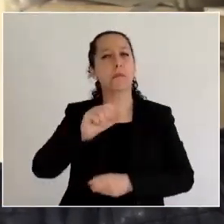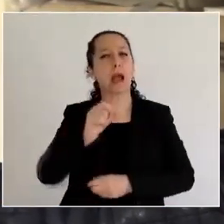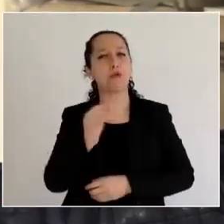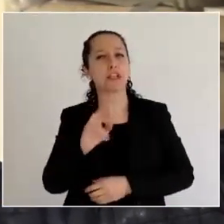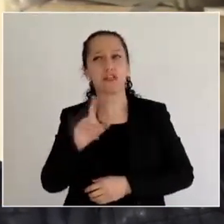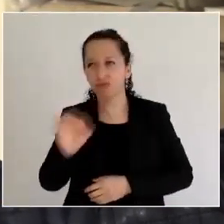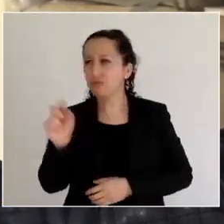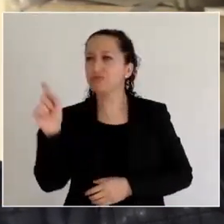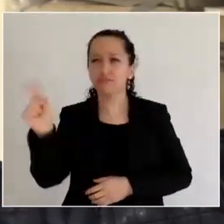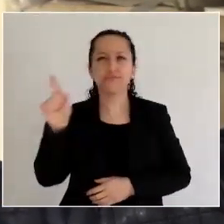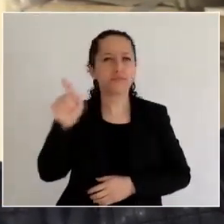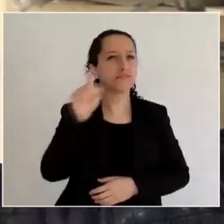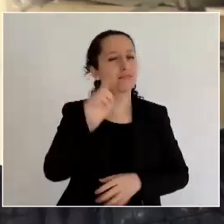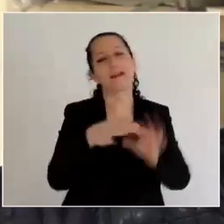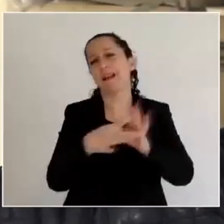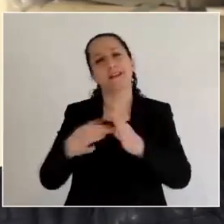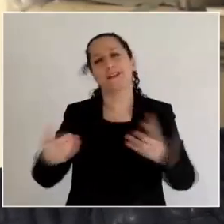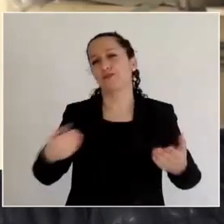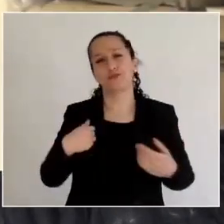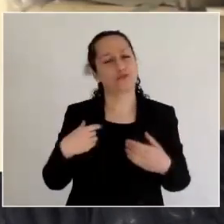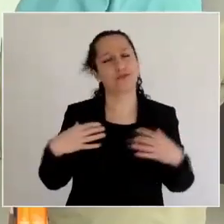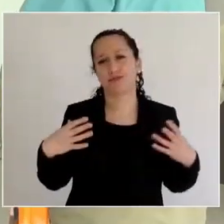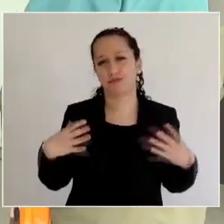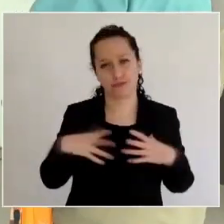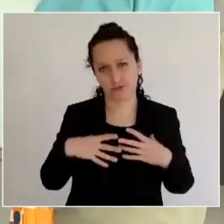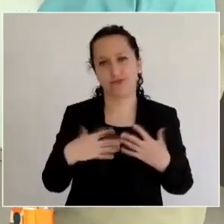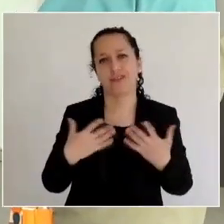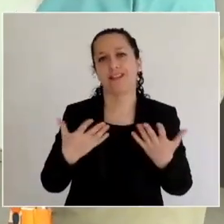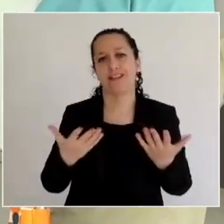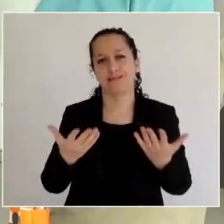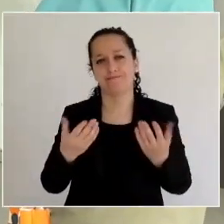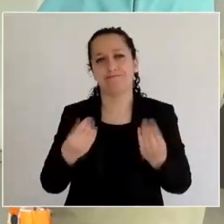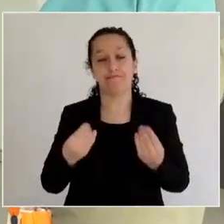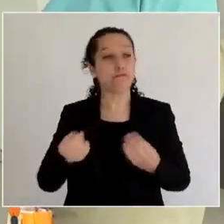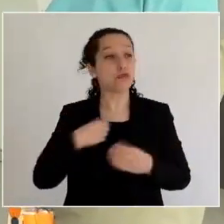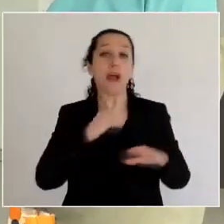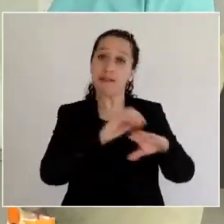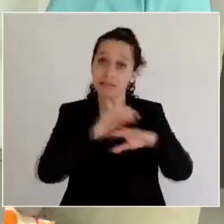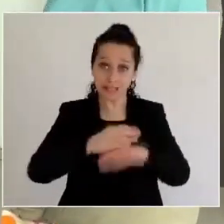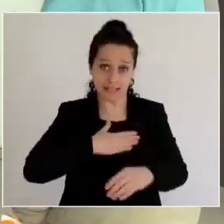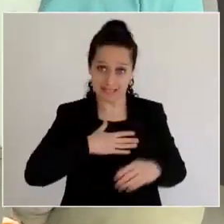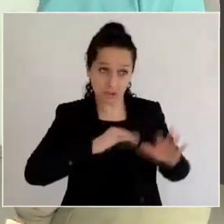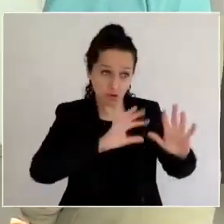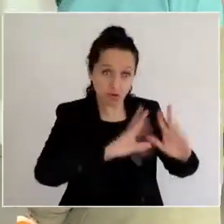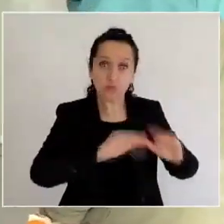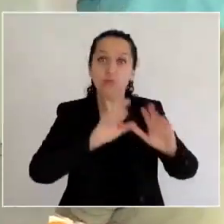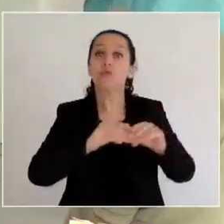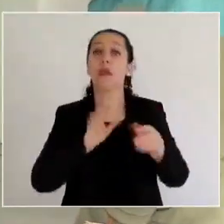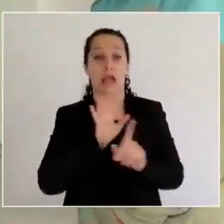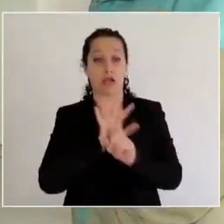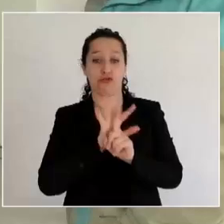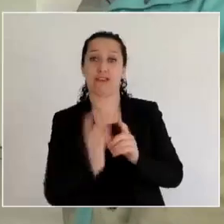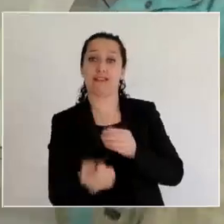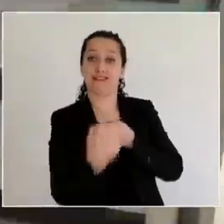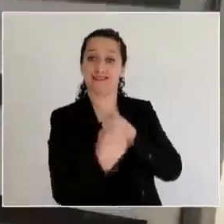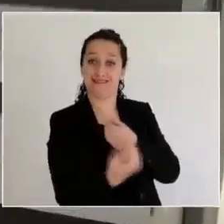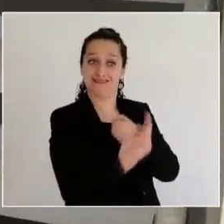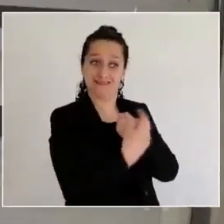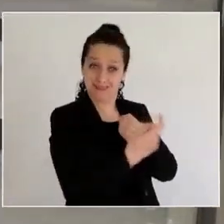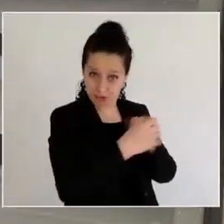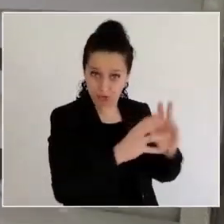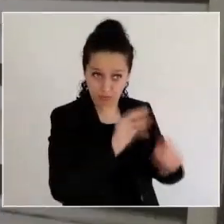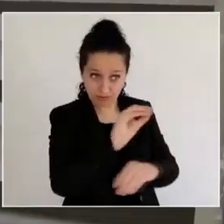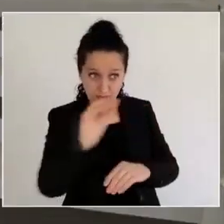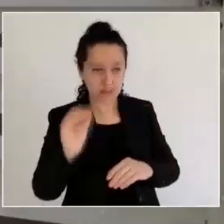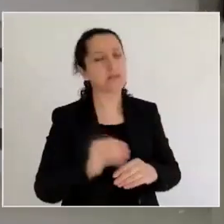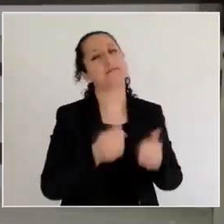don Mauricio. O sea, en realidad estoy contentísima y decirle a toda mi gente, a todas nuestras organizaciones que conforman a